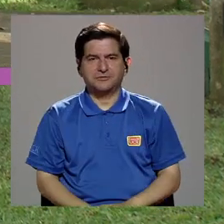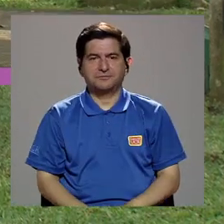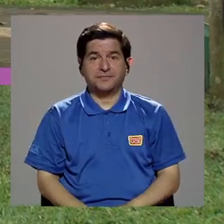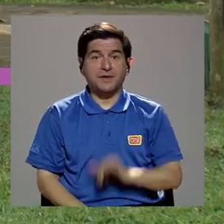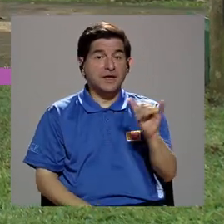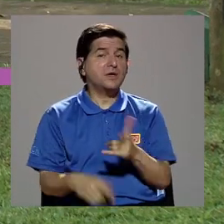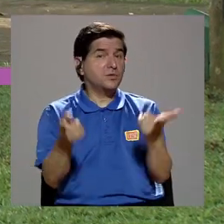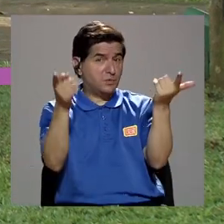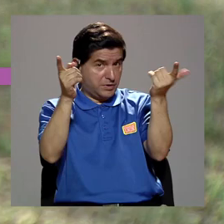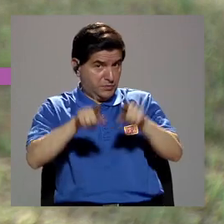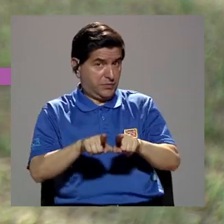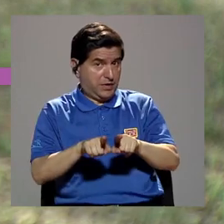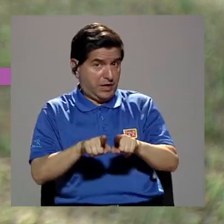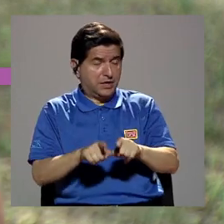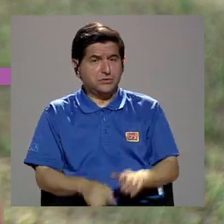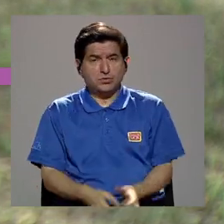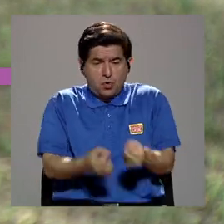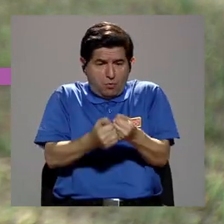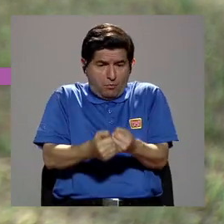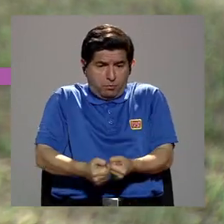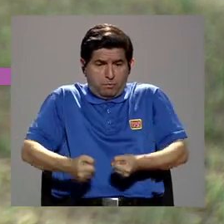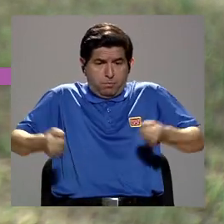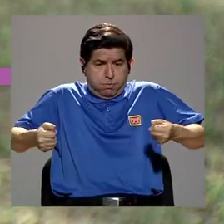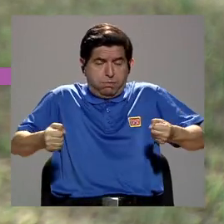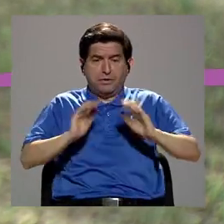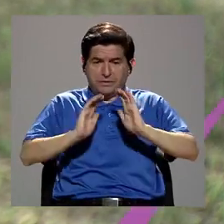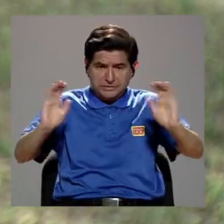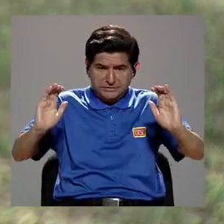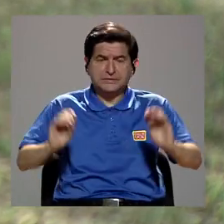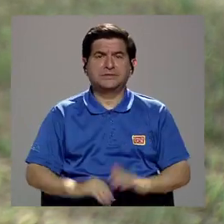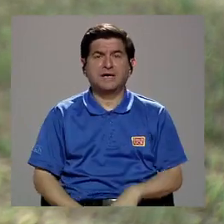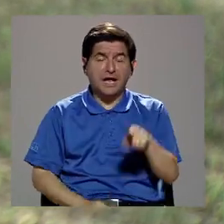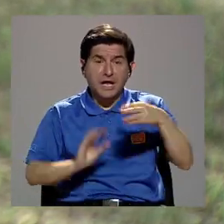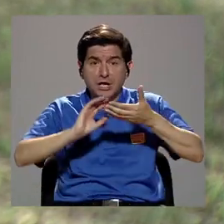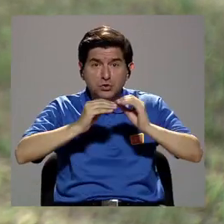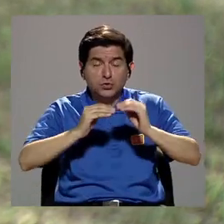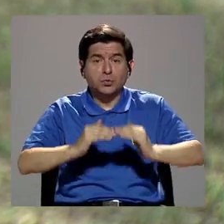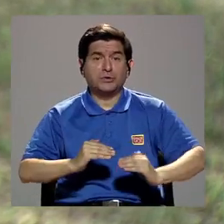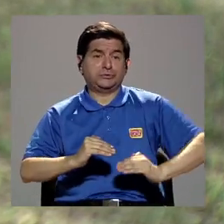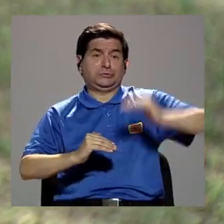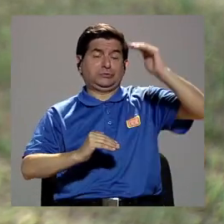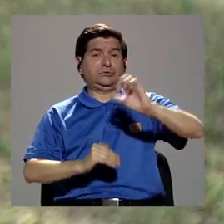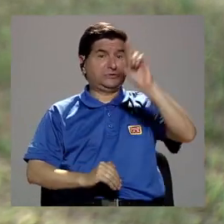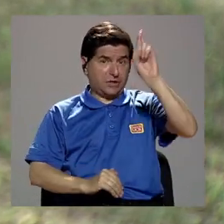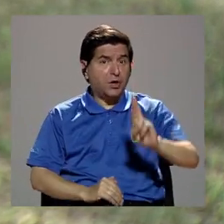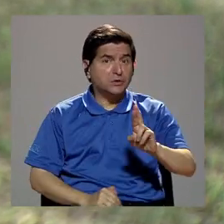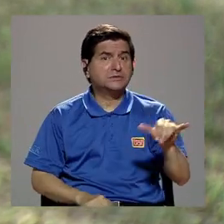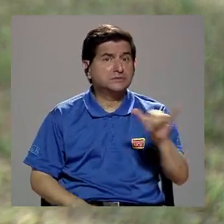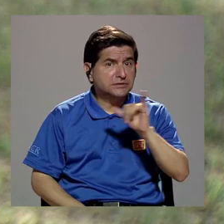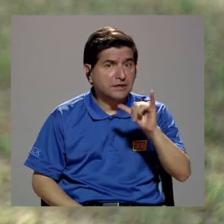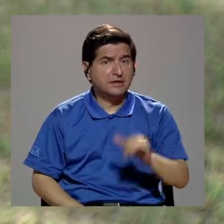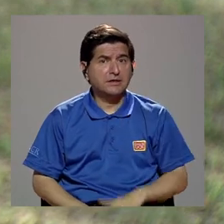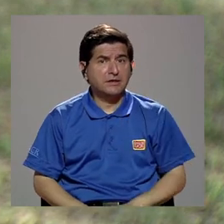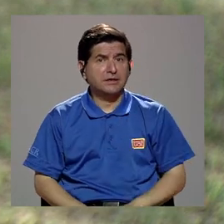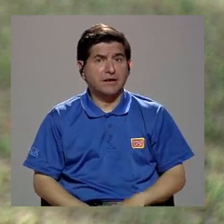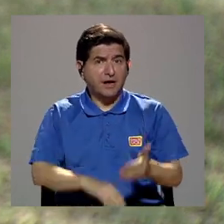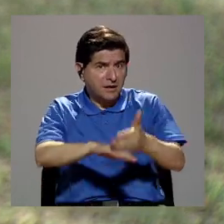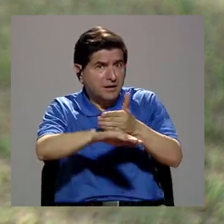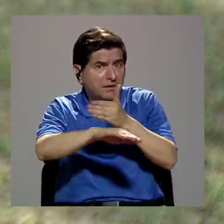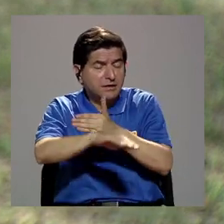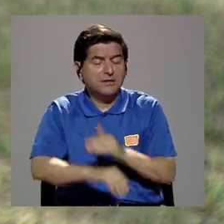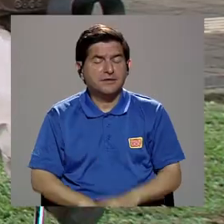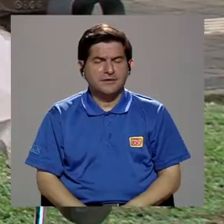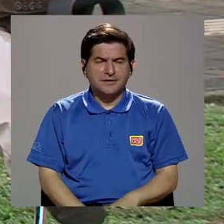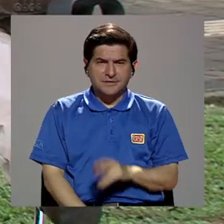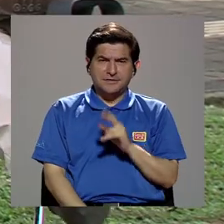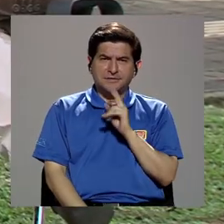Bueno, a ver, es un hecho también que la obesidad infantil, que eso también estaba arrojando números altos en Costa Rica, que van